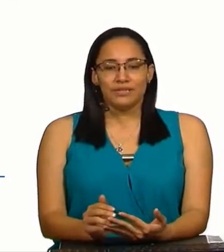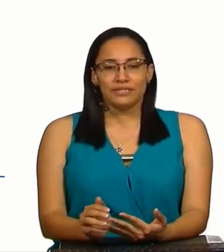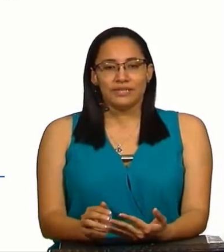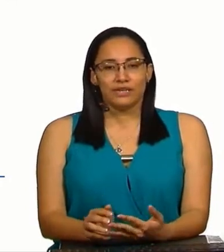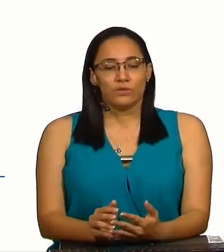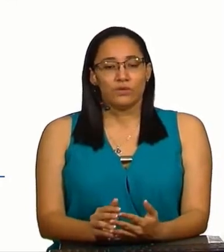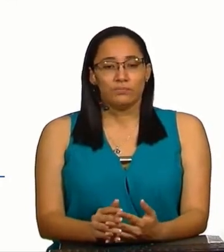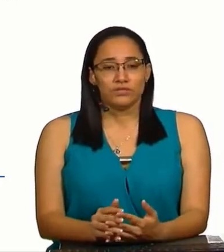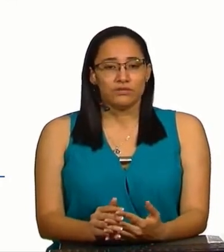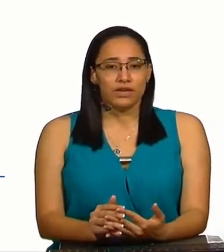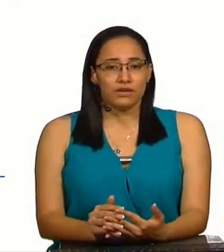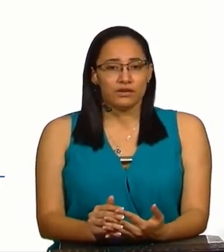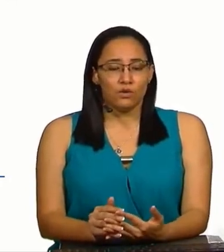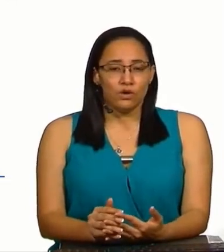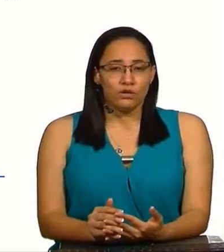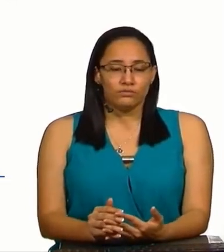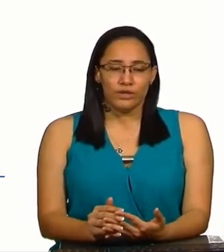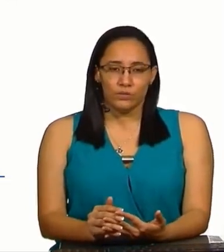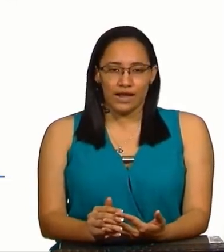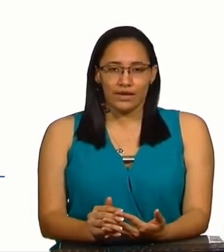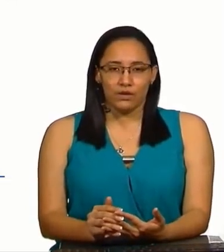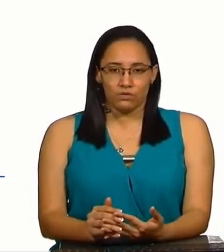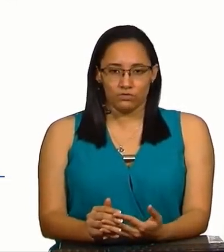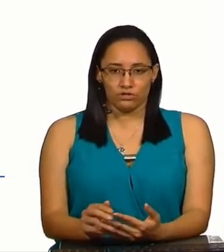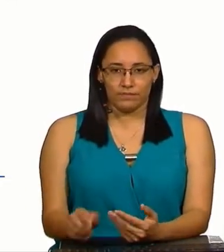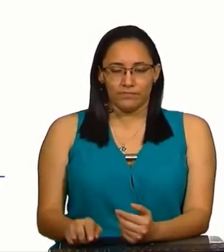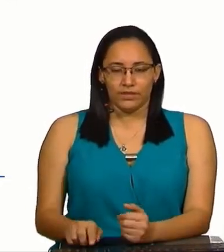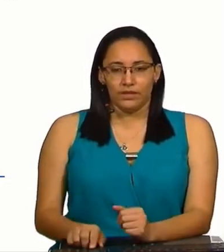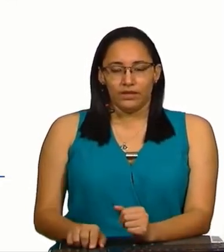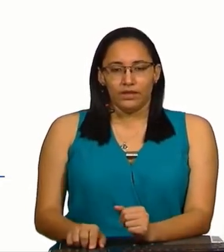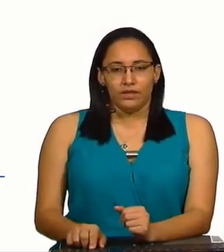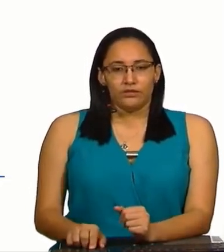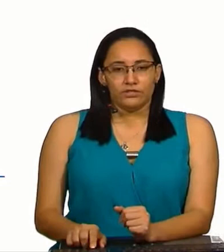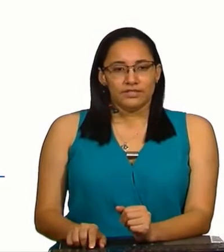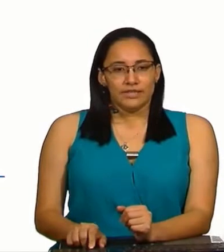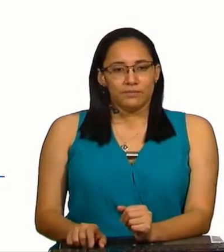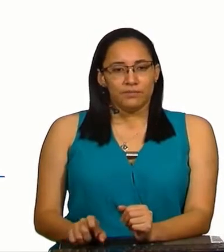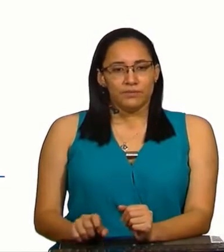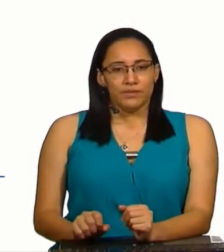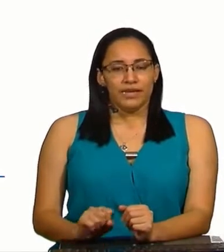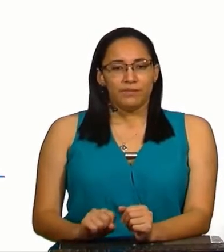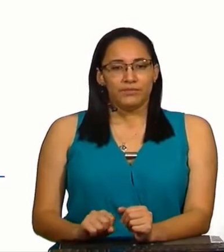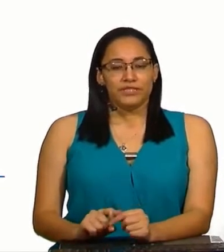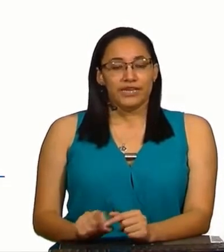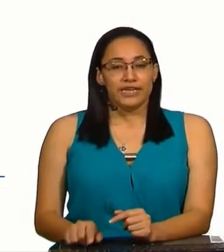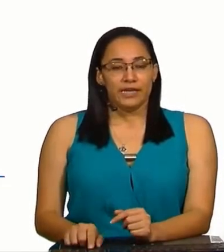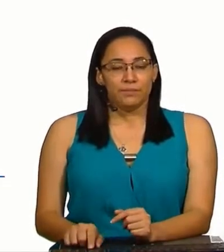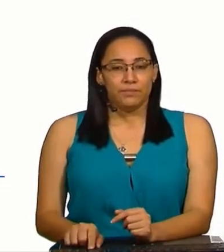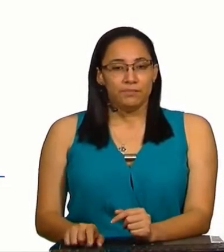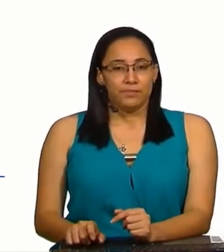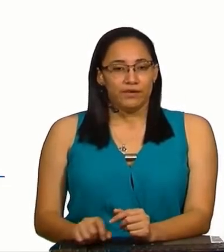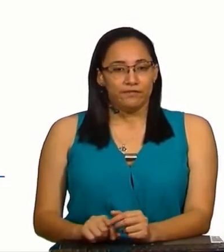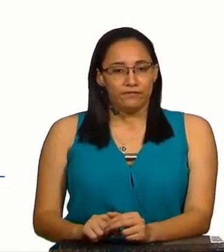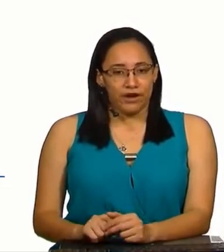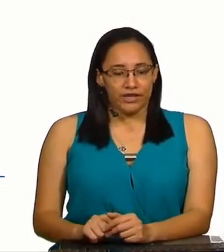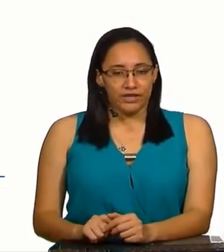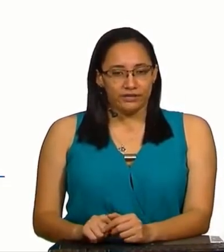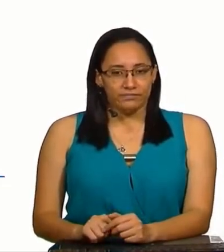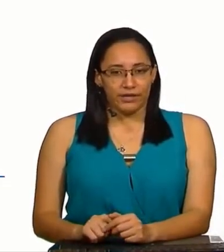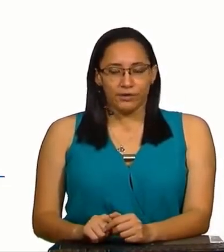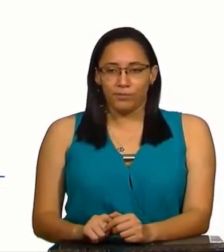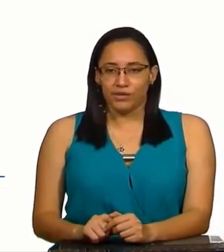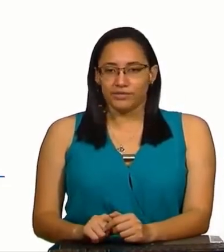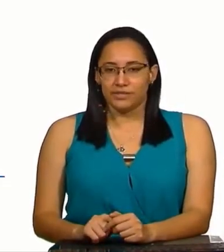la forma de ser de una persona o de una cosa. Entonces tenemos el primer ejemplo, they can be very